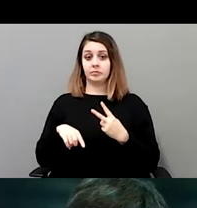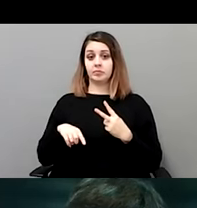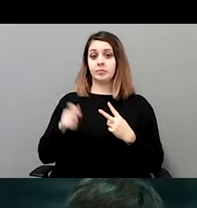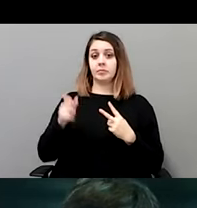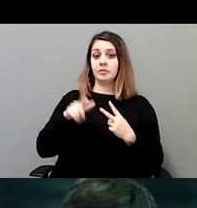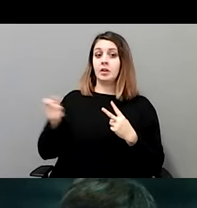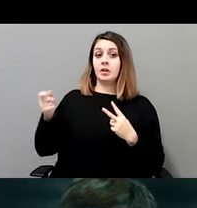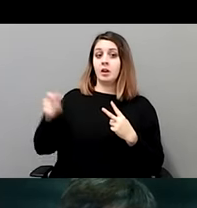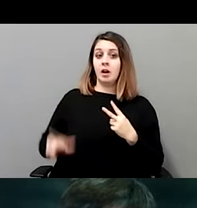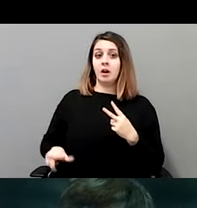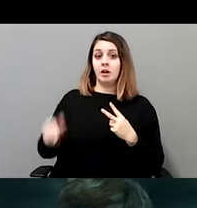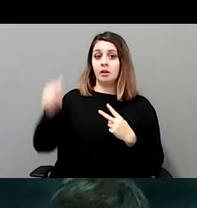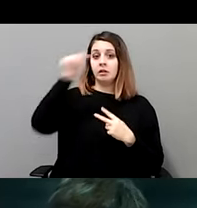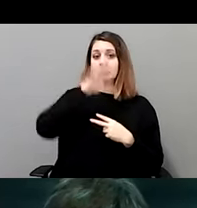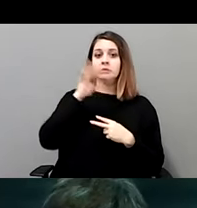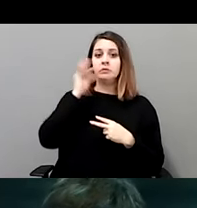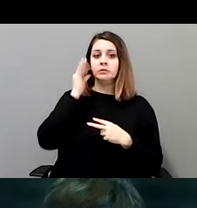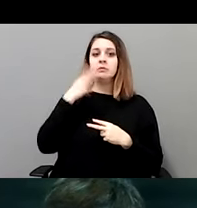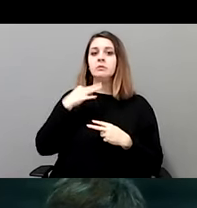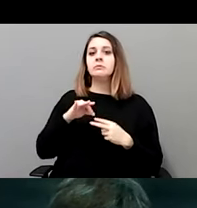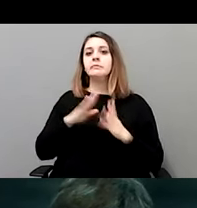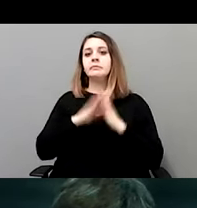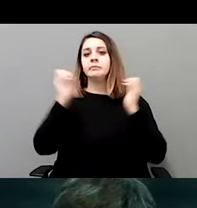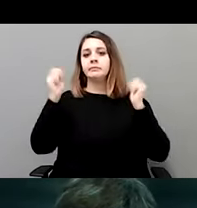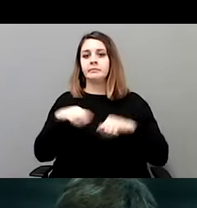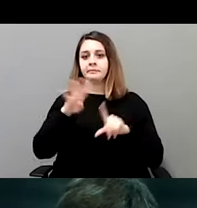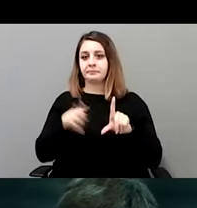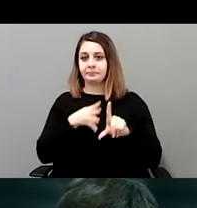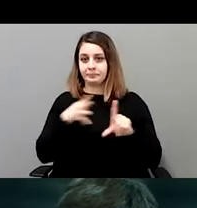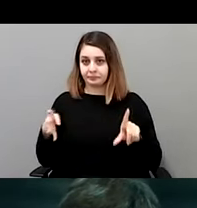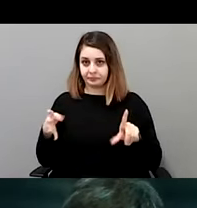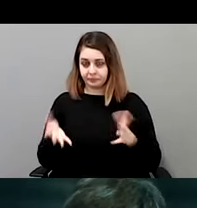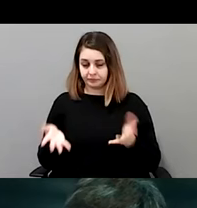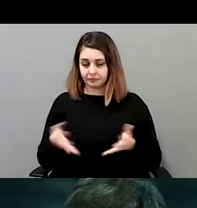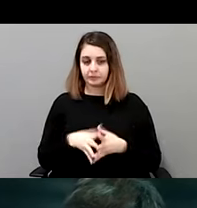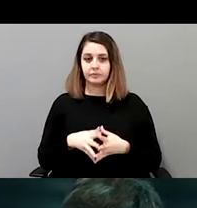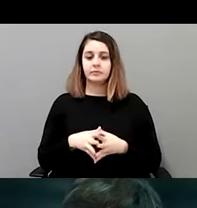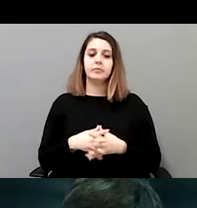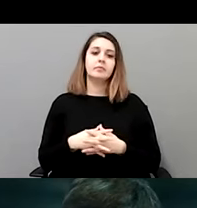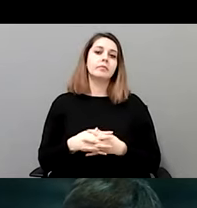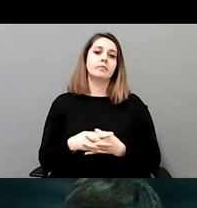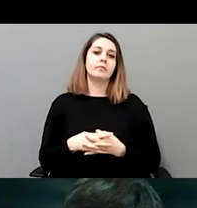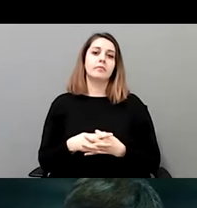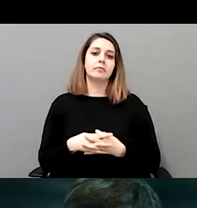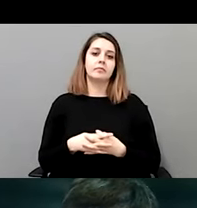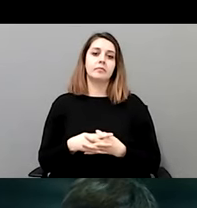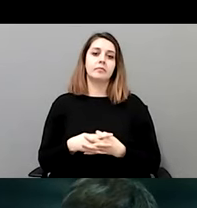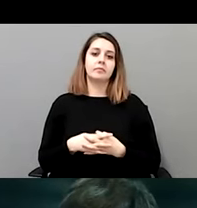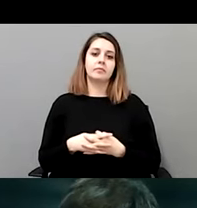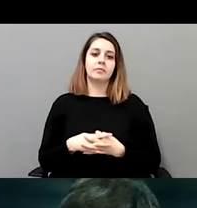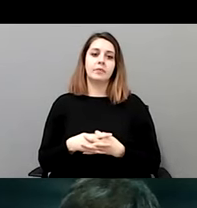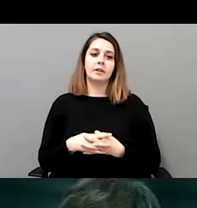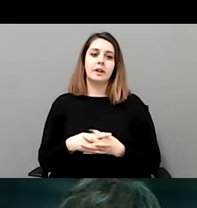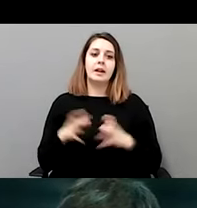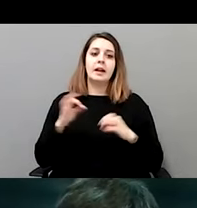profesional, puedo consensuar el horario. Nadie me establece un horario, sino que